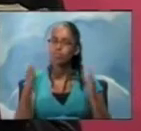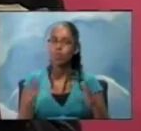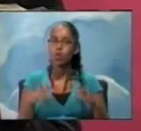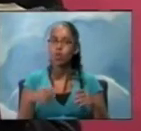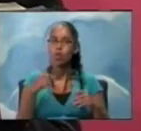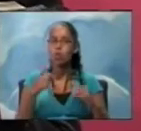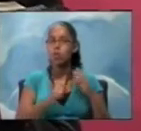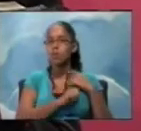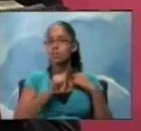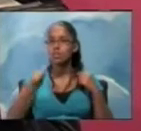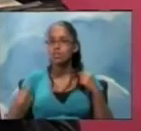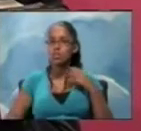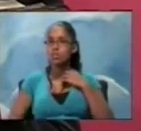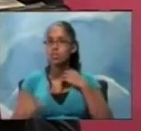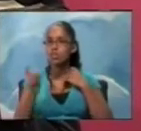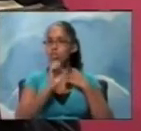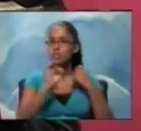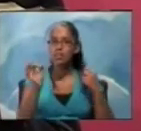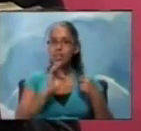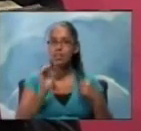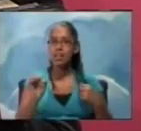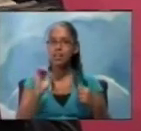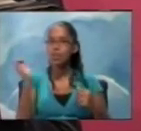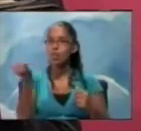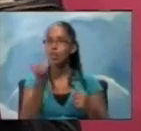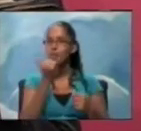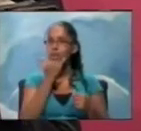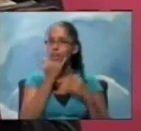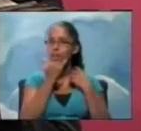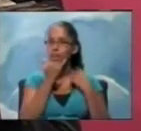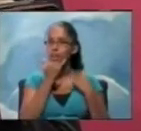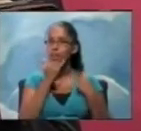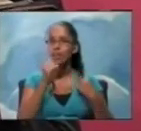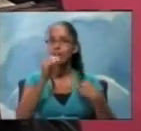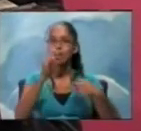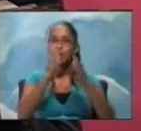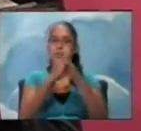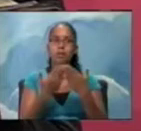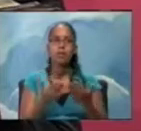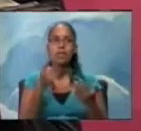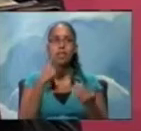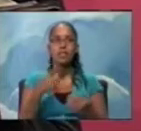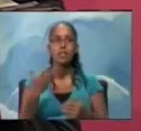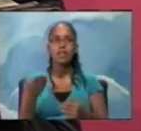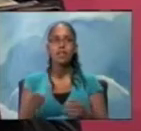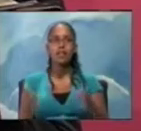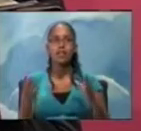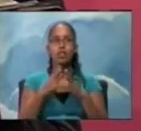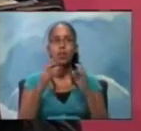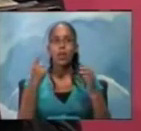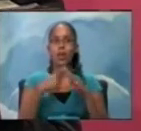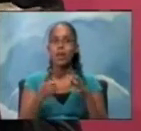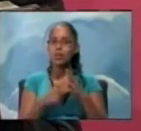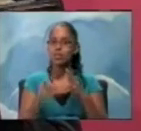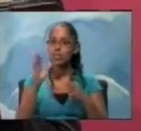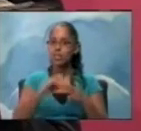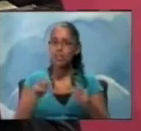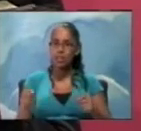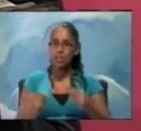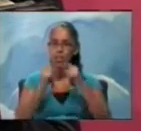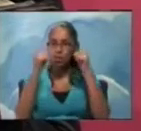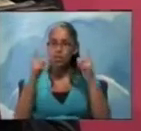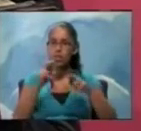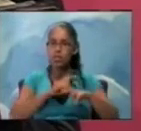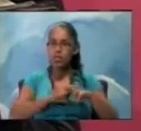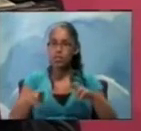el Señor, al Señor nadie lo engaña, ¿verdad? La Biblia dice que todas las cosas están descubiertas y